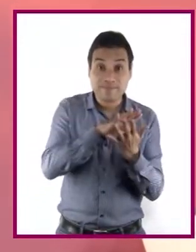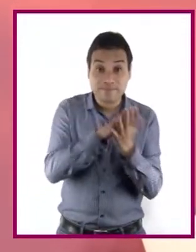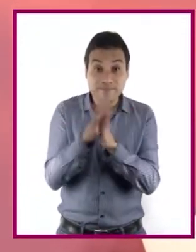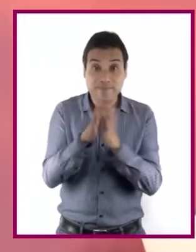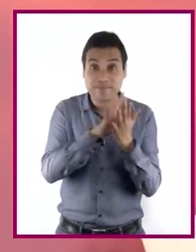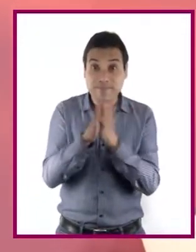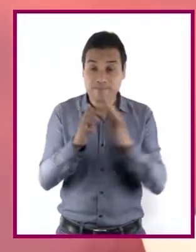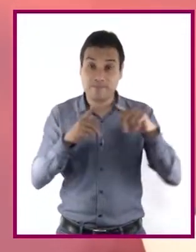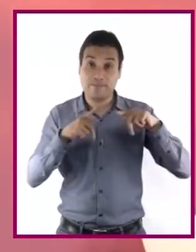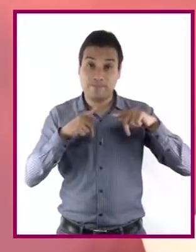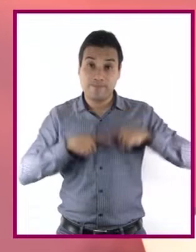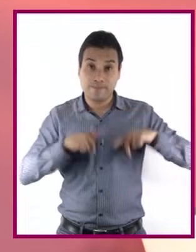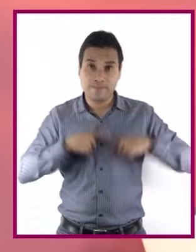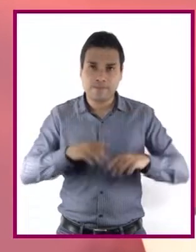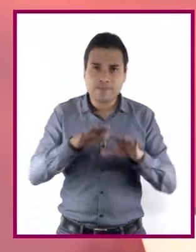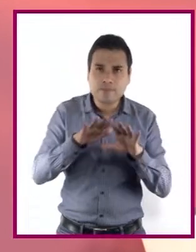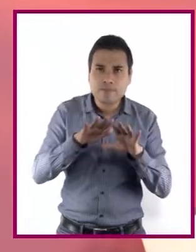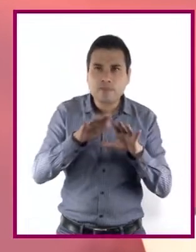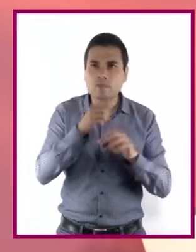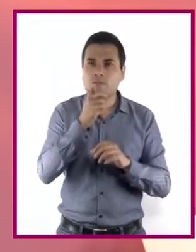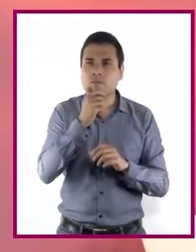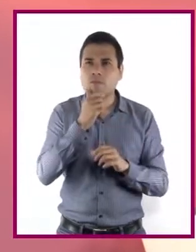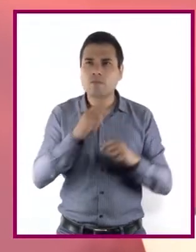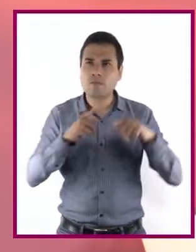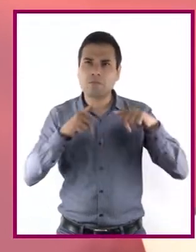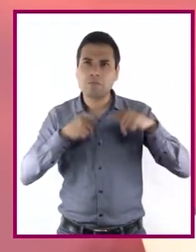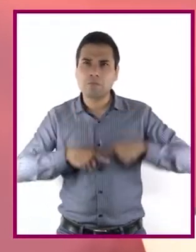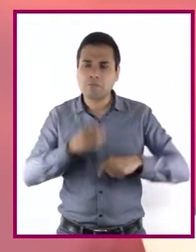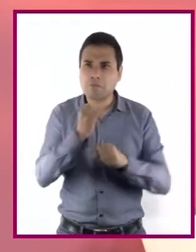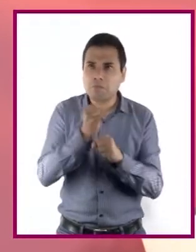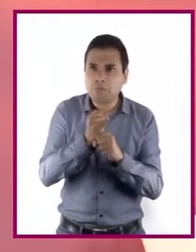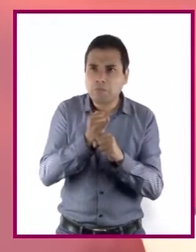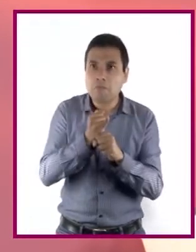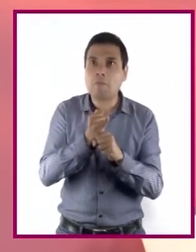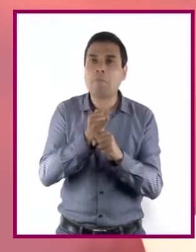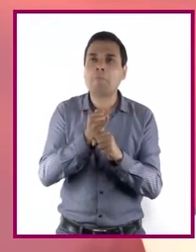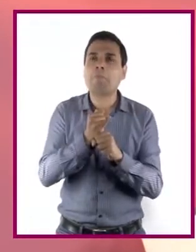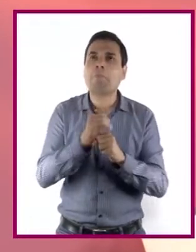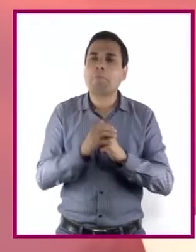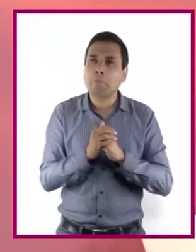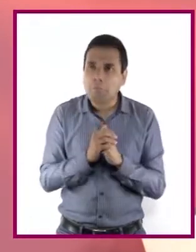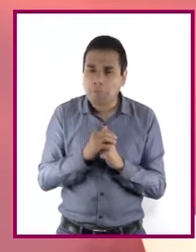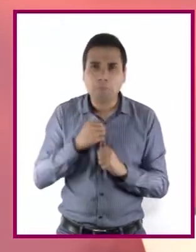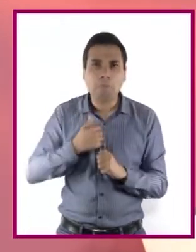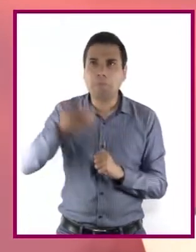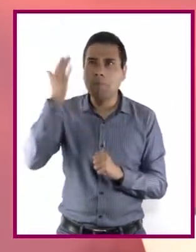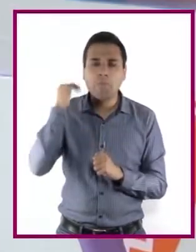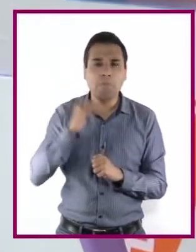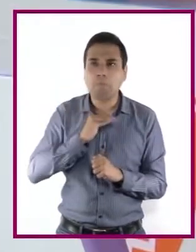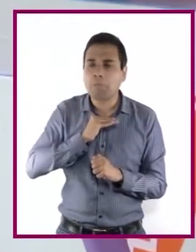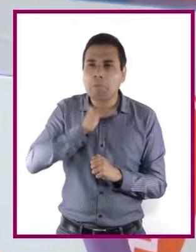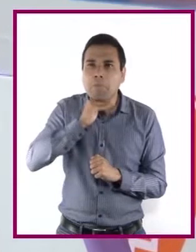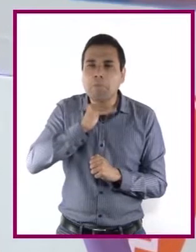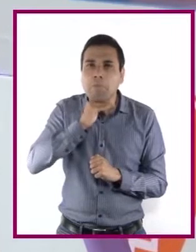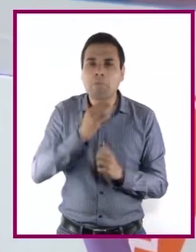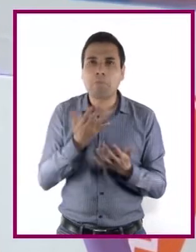espectador pueda ver en el escenario a los personajes que hasta ese momento solo había construido en su cabeza.